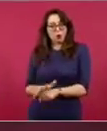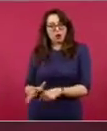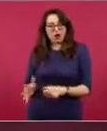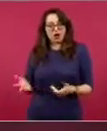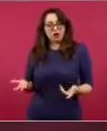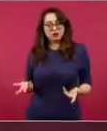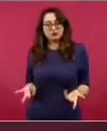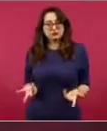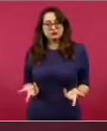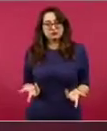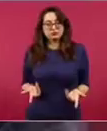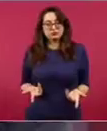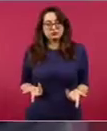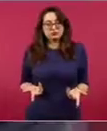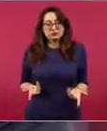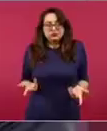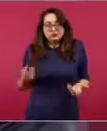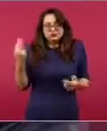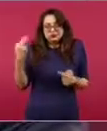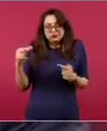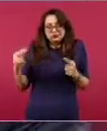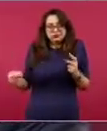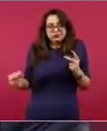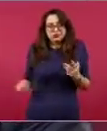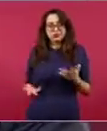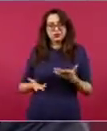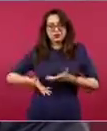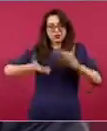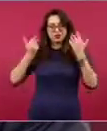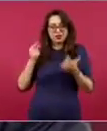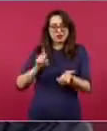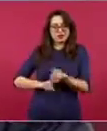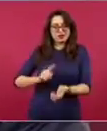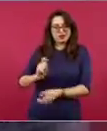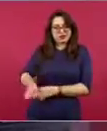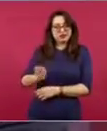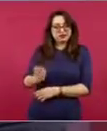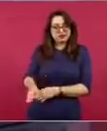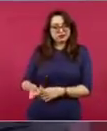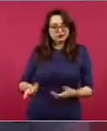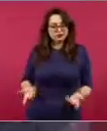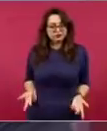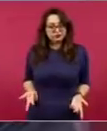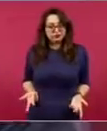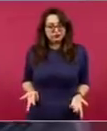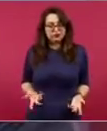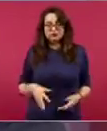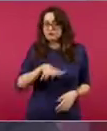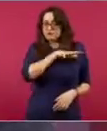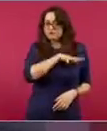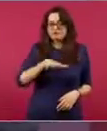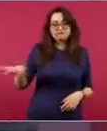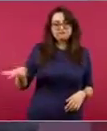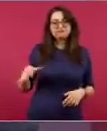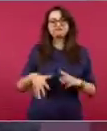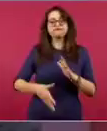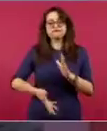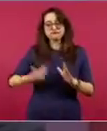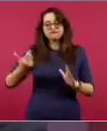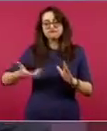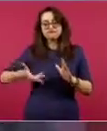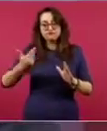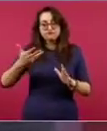en general. Una vez que termina el periodo de exploración, inicia la solicitud de concesión para